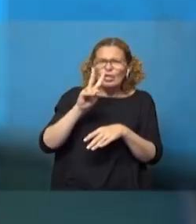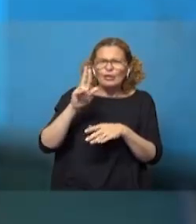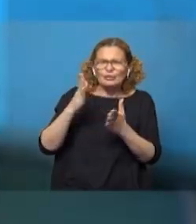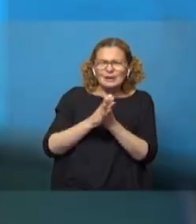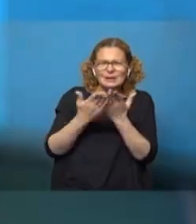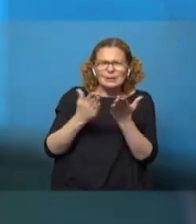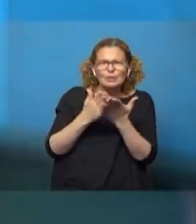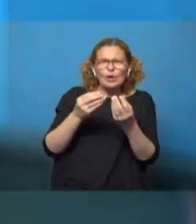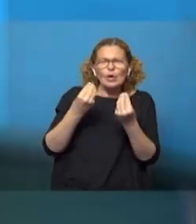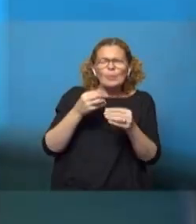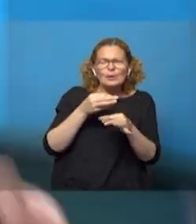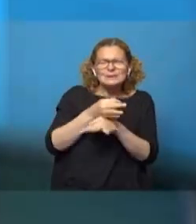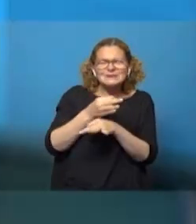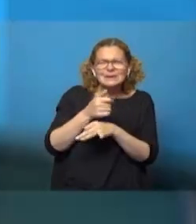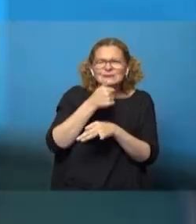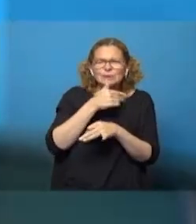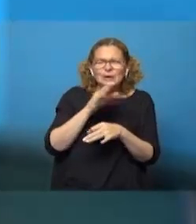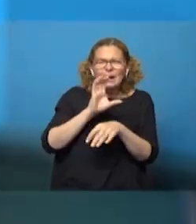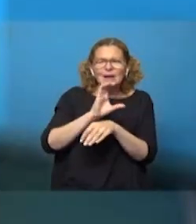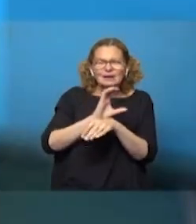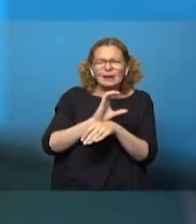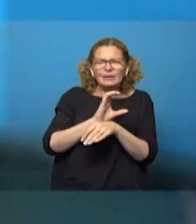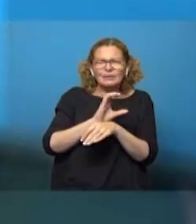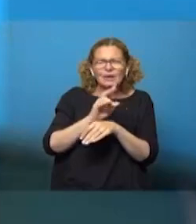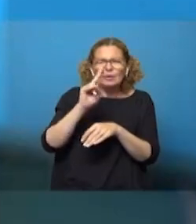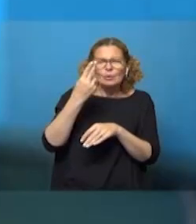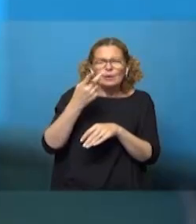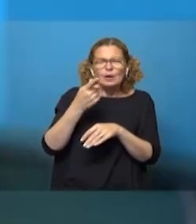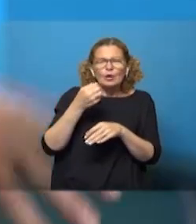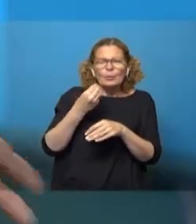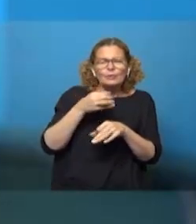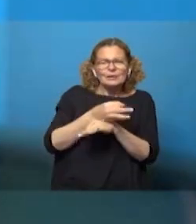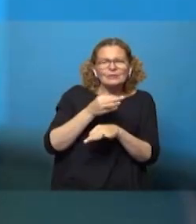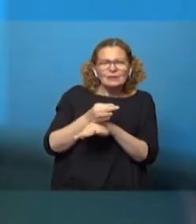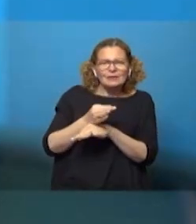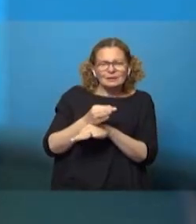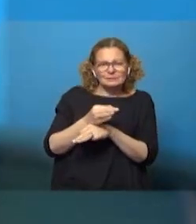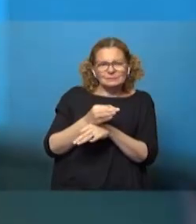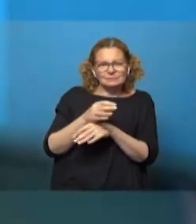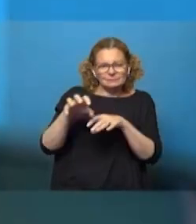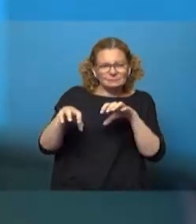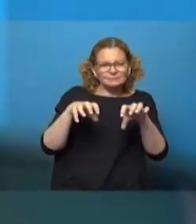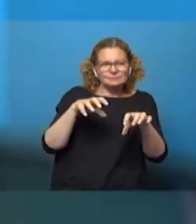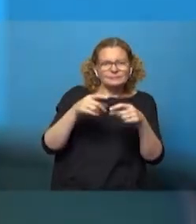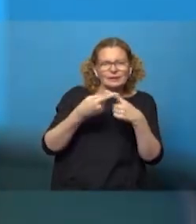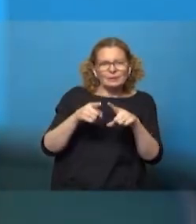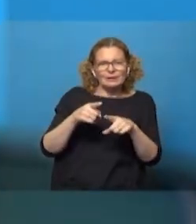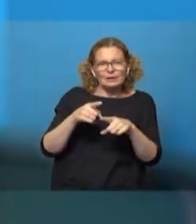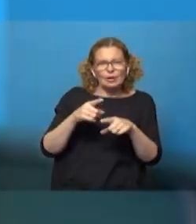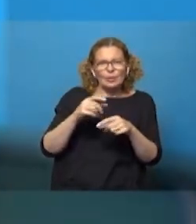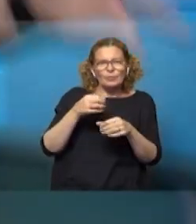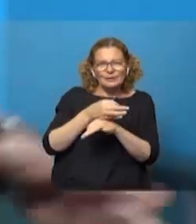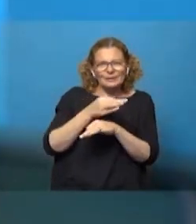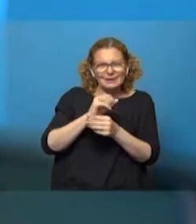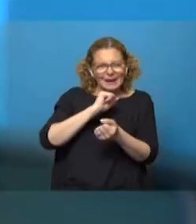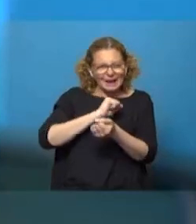este Cómo enseñar historia en las clases en el Uruguay como se enseña en este determinados lugares Cómo se enseña en cárceles